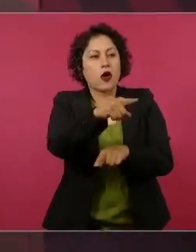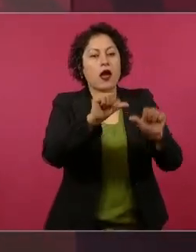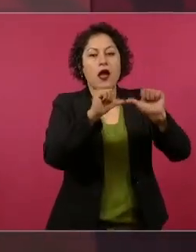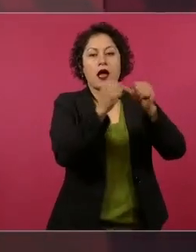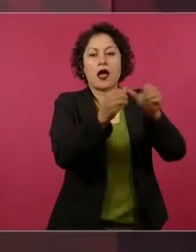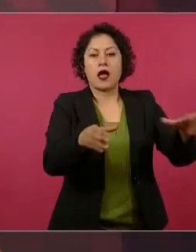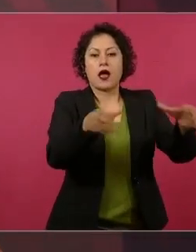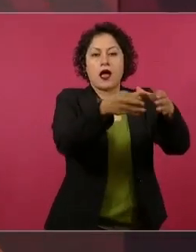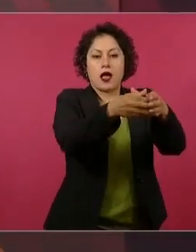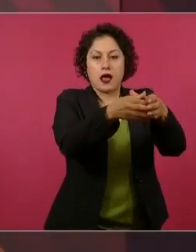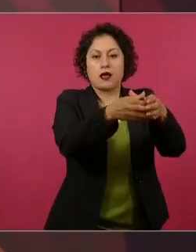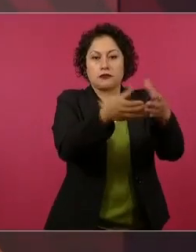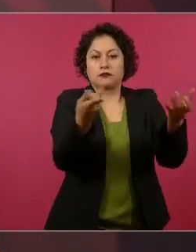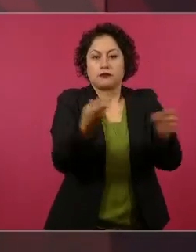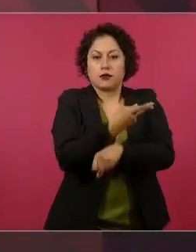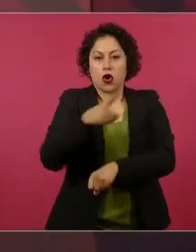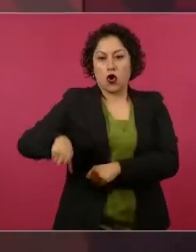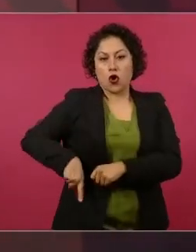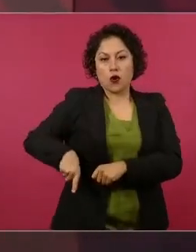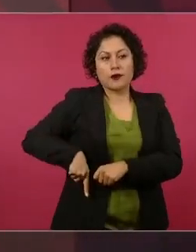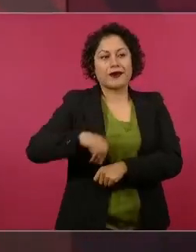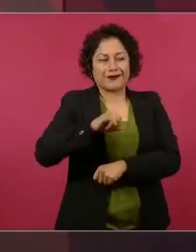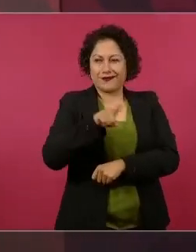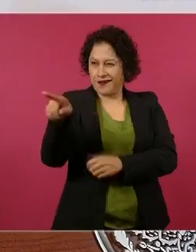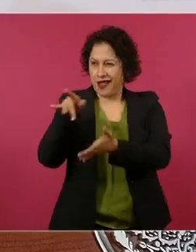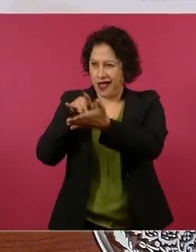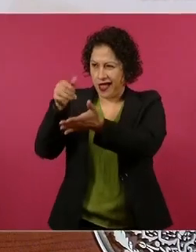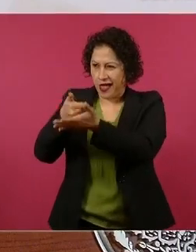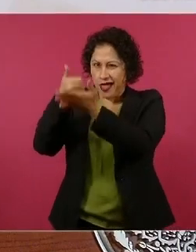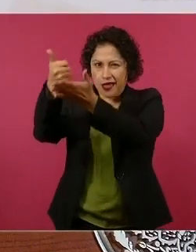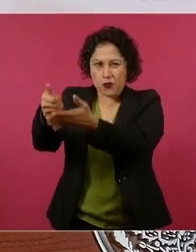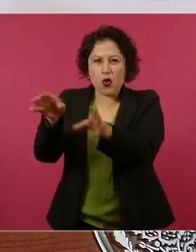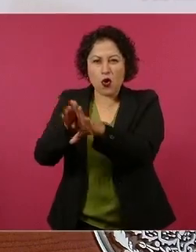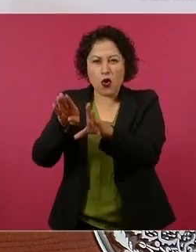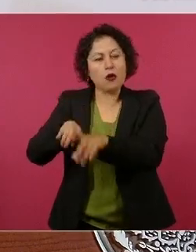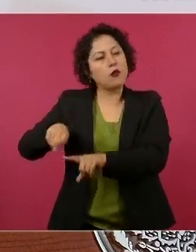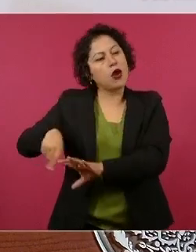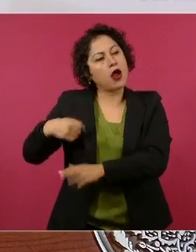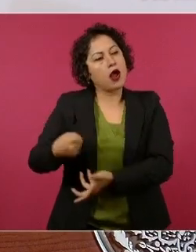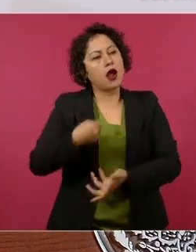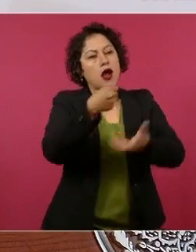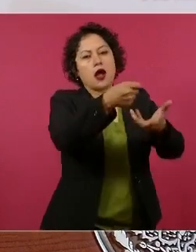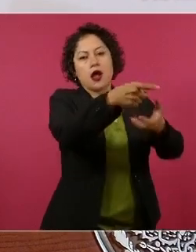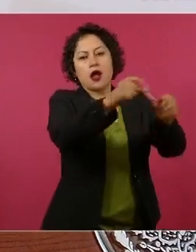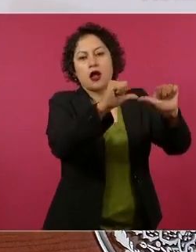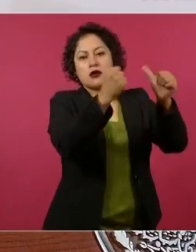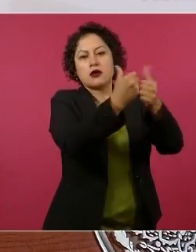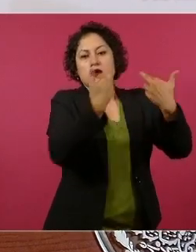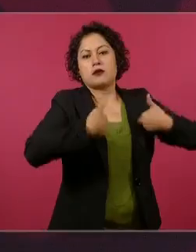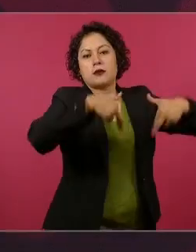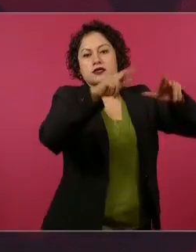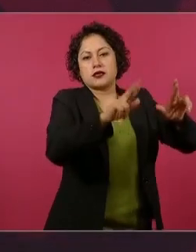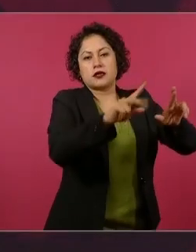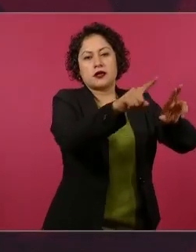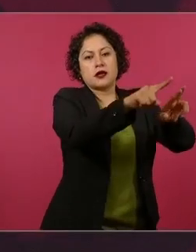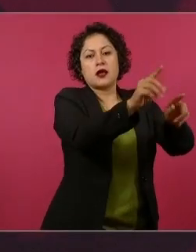el dinero, lo poco que se le destinaba al